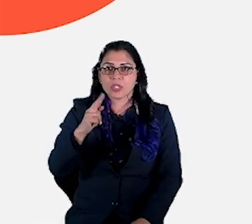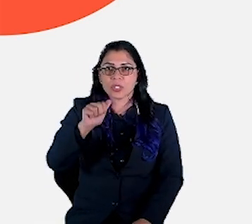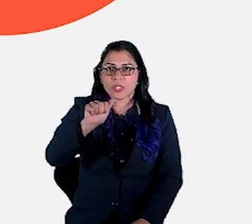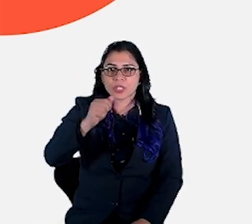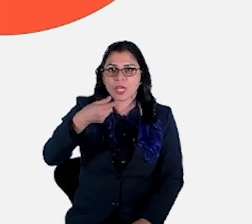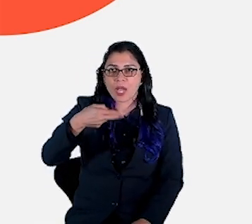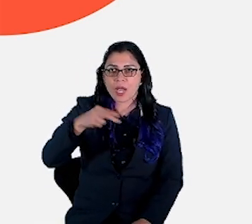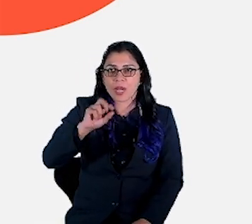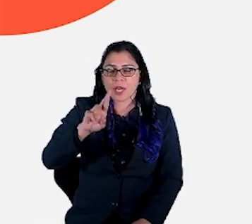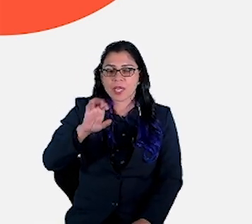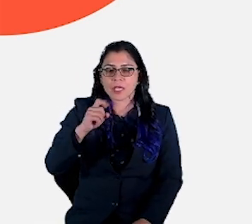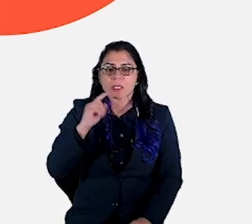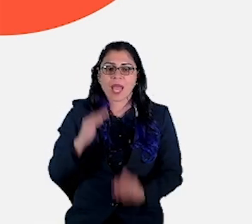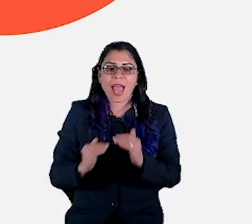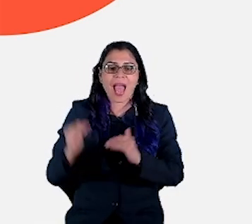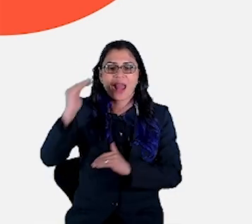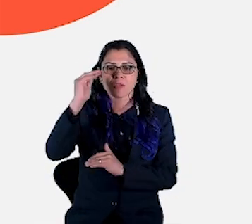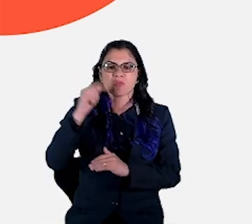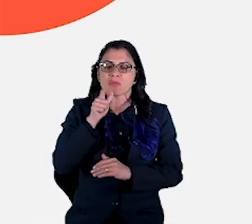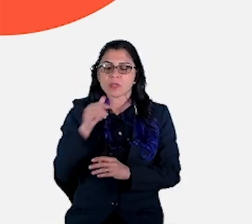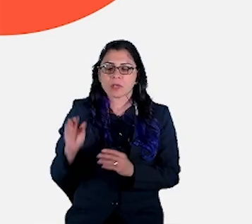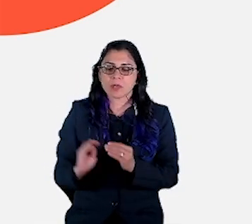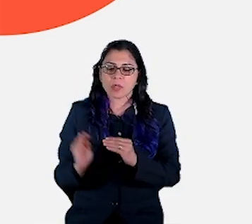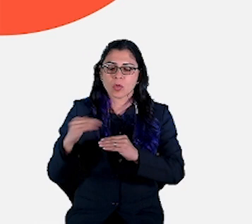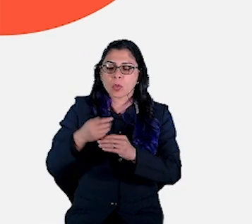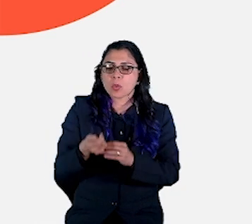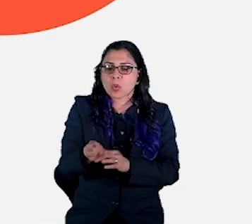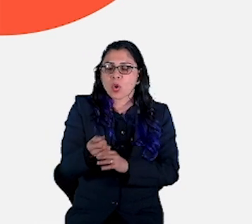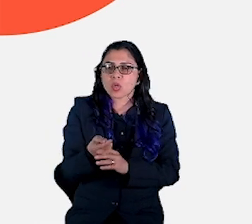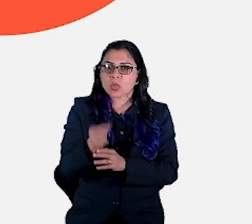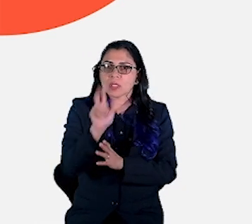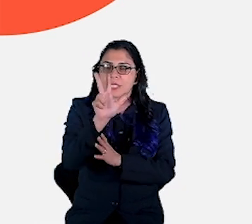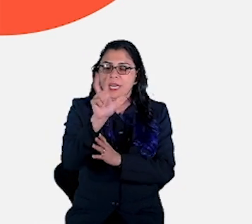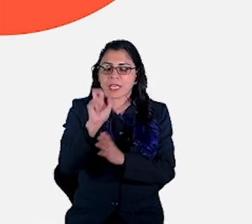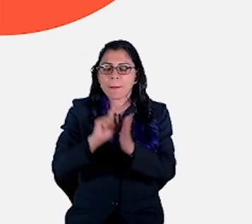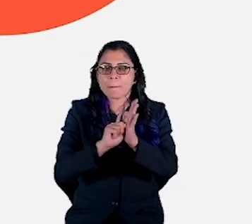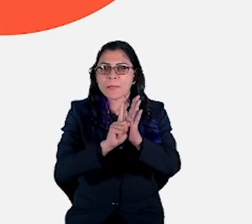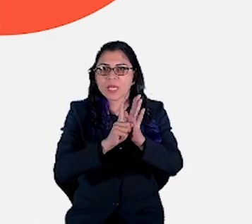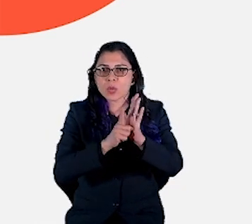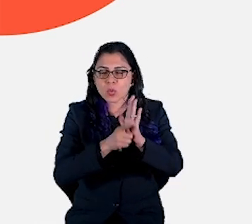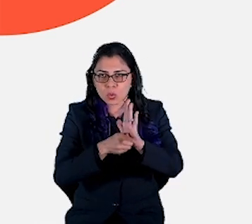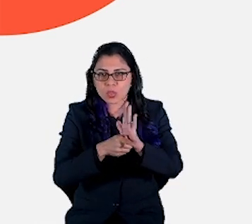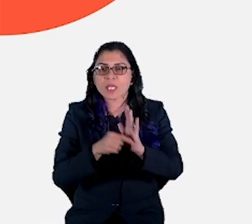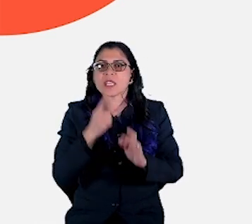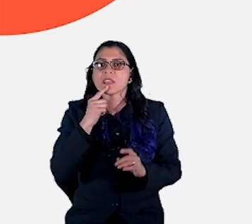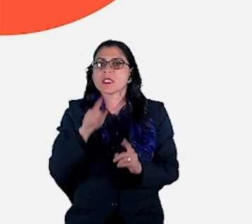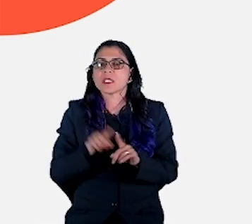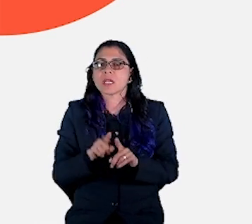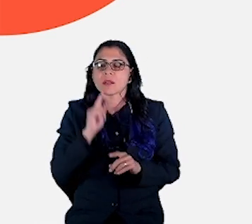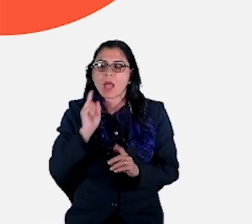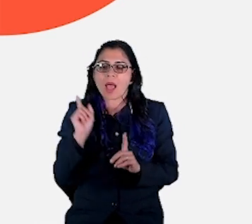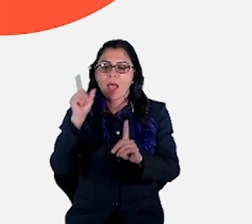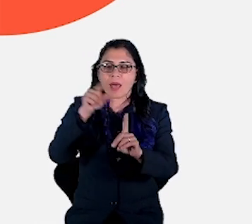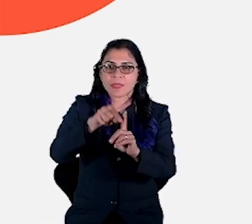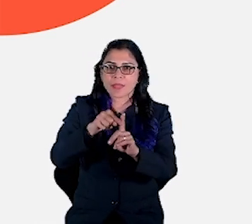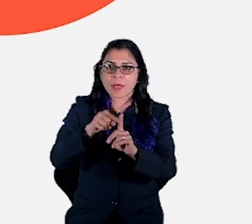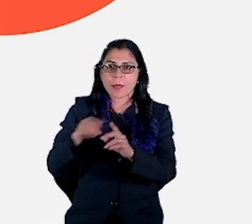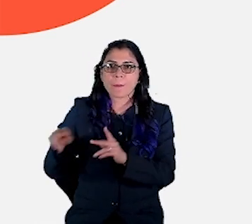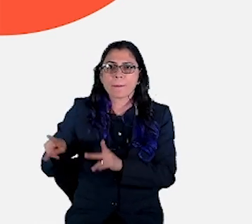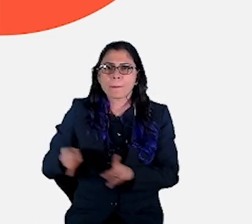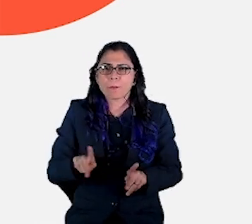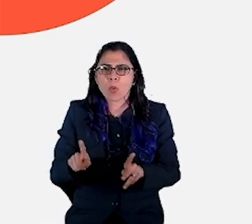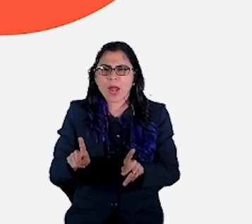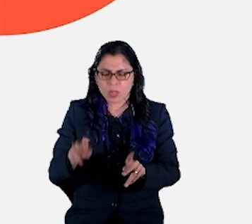verá el alto chagres está en un corto paseo de 30 minutos hasta el puerto donde se toma